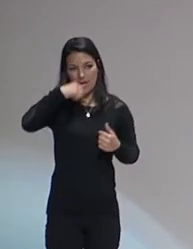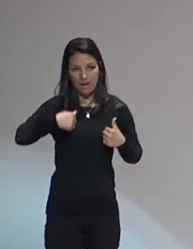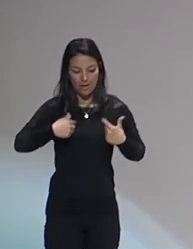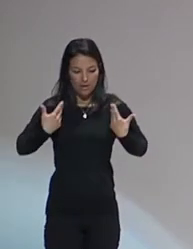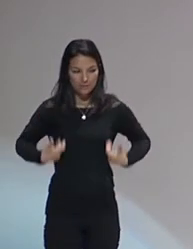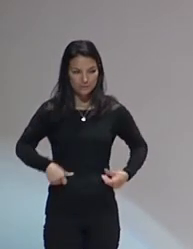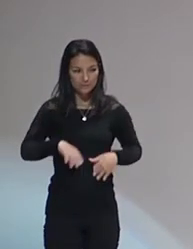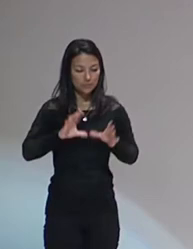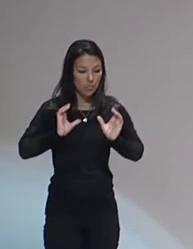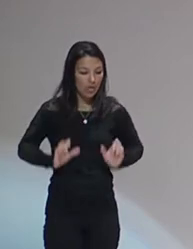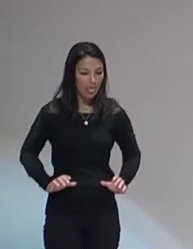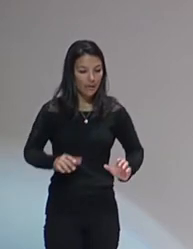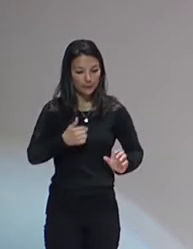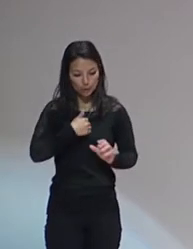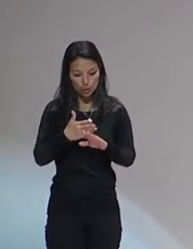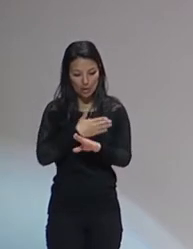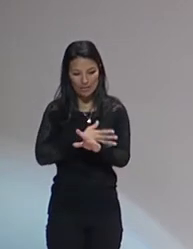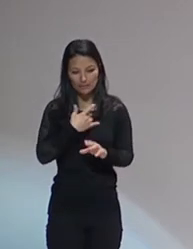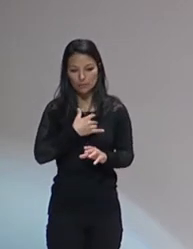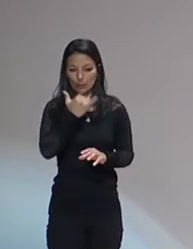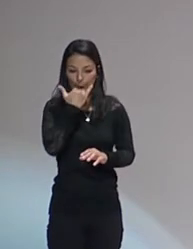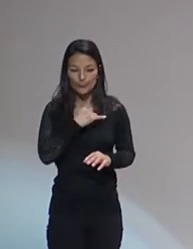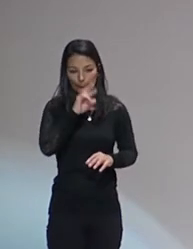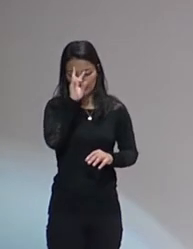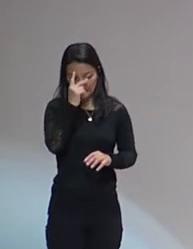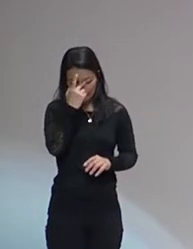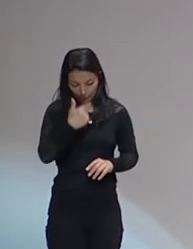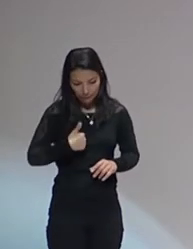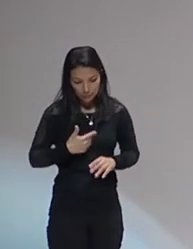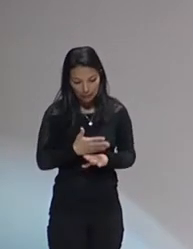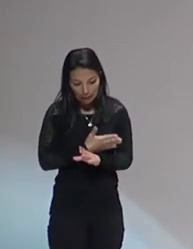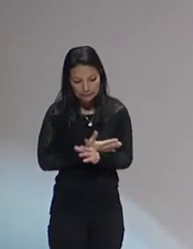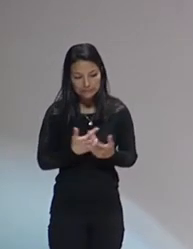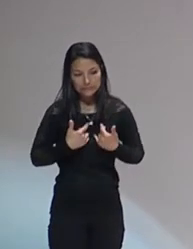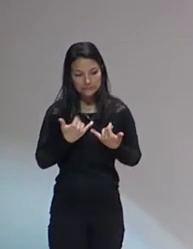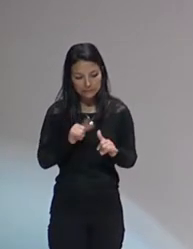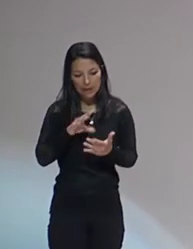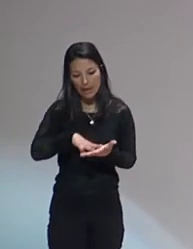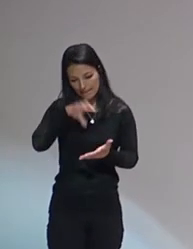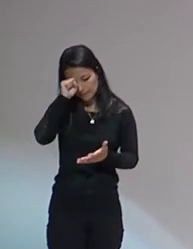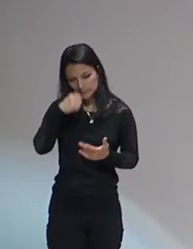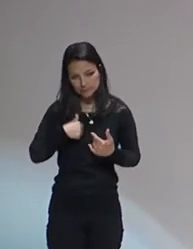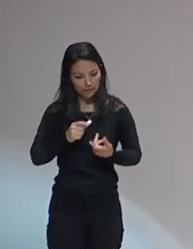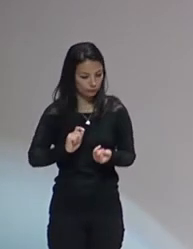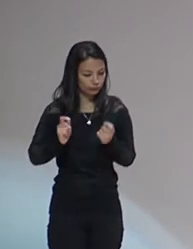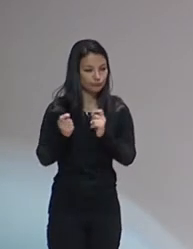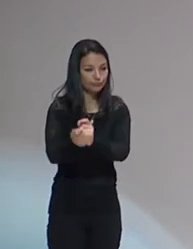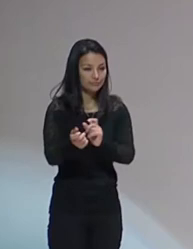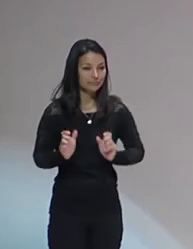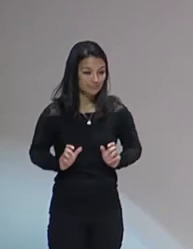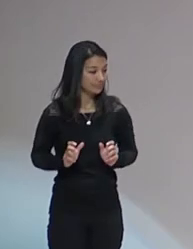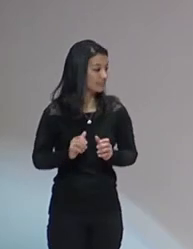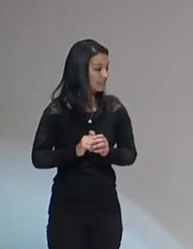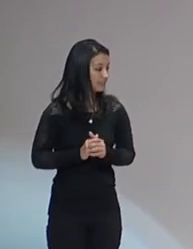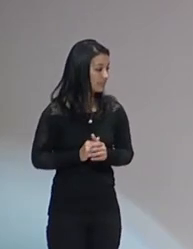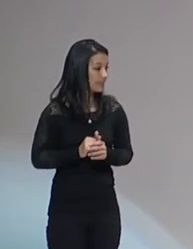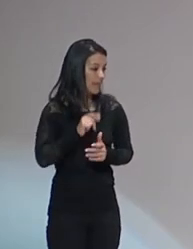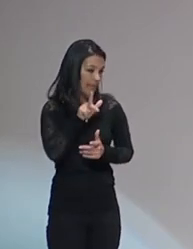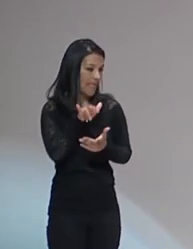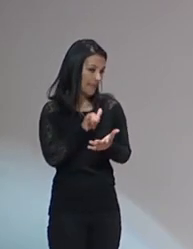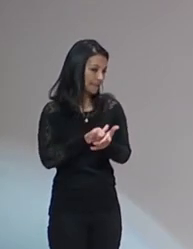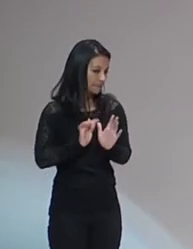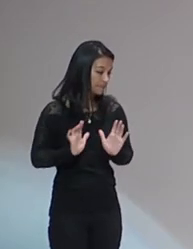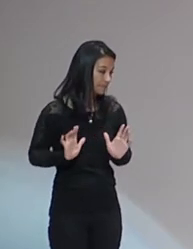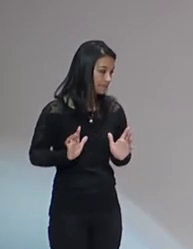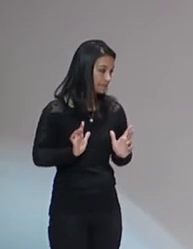de entender la equivocación y el error como una oportunidad de aprendizaje. En ese sentido,